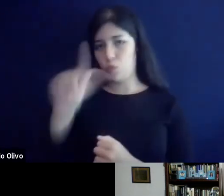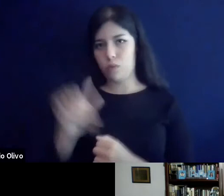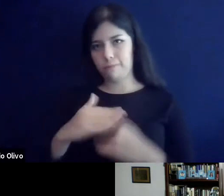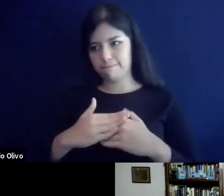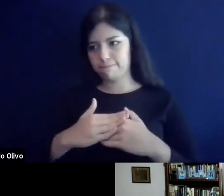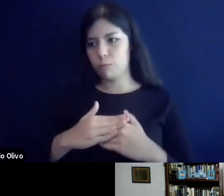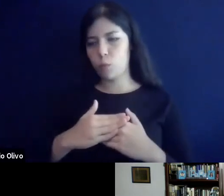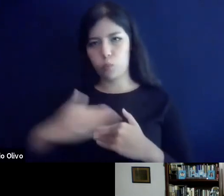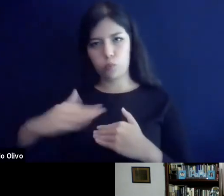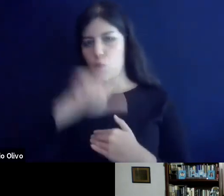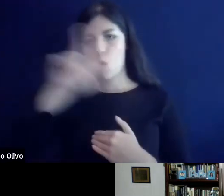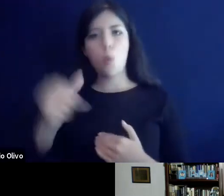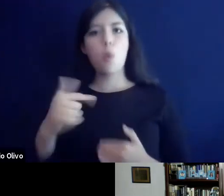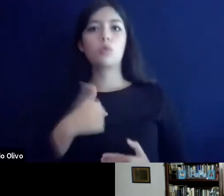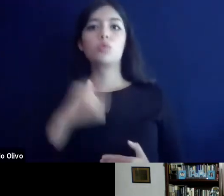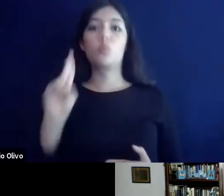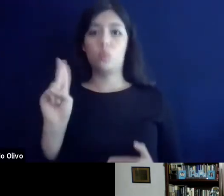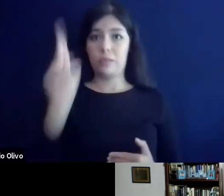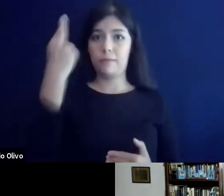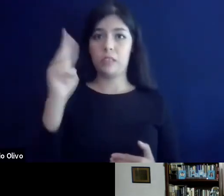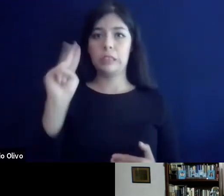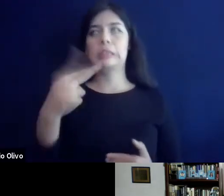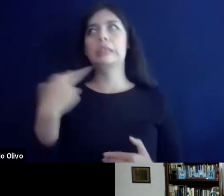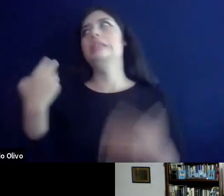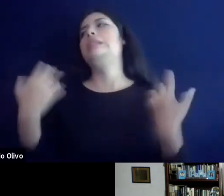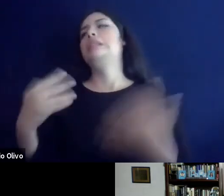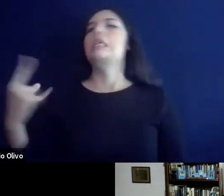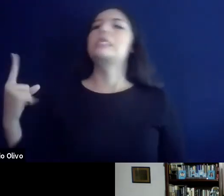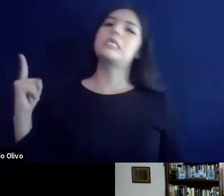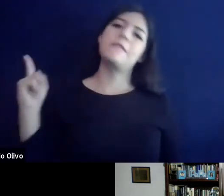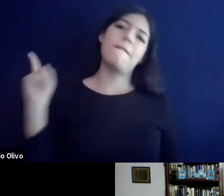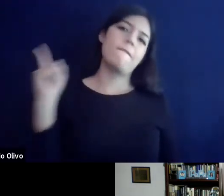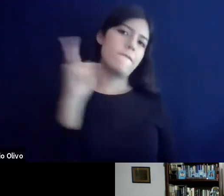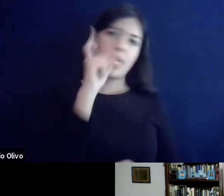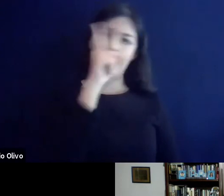una cosa, ¿no? Porque yo quería ser,